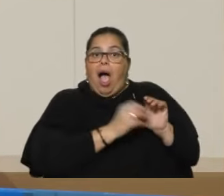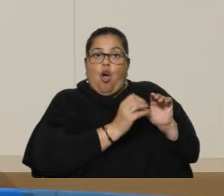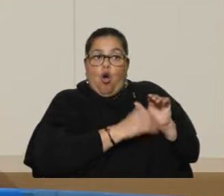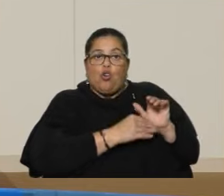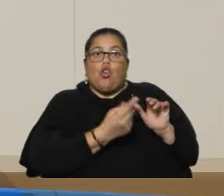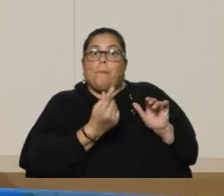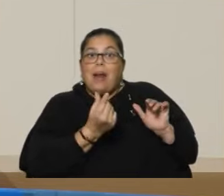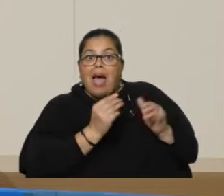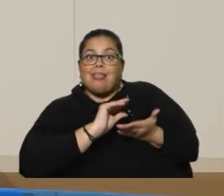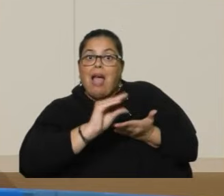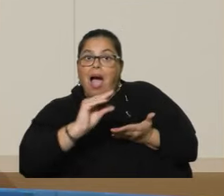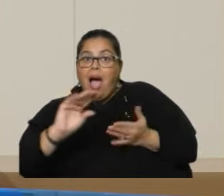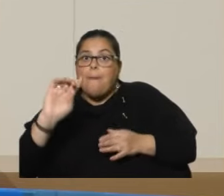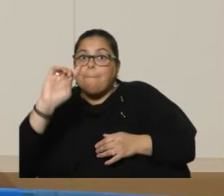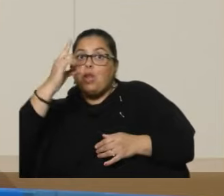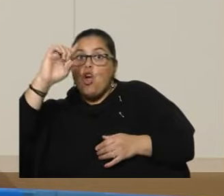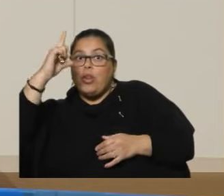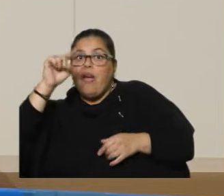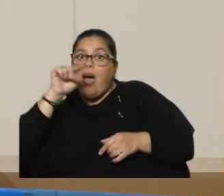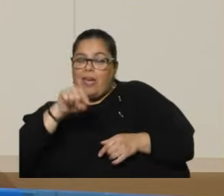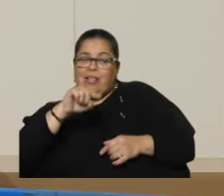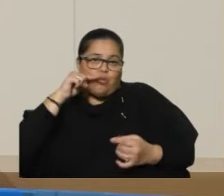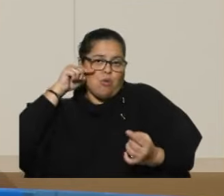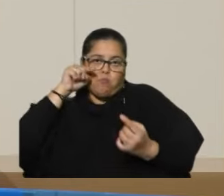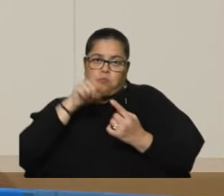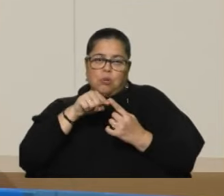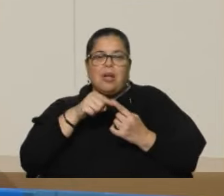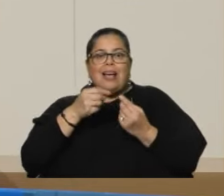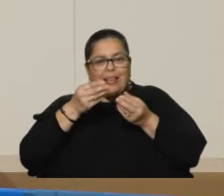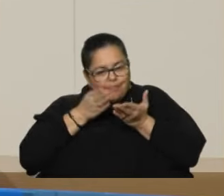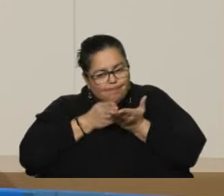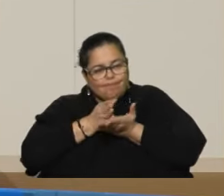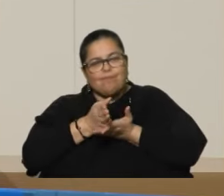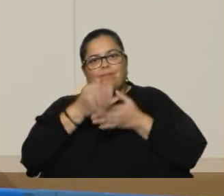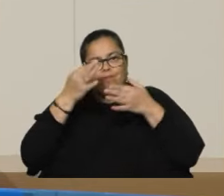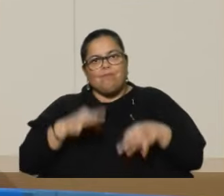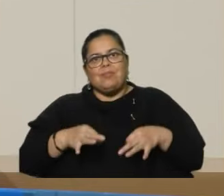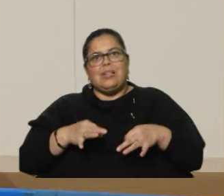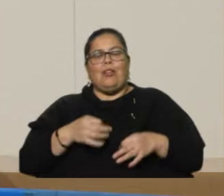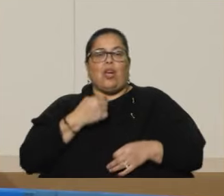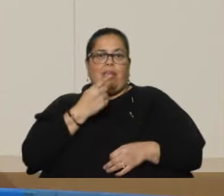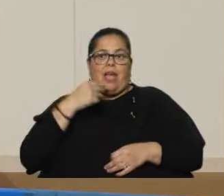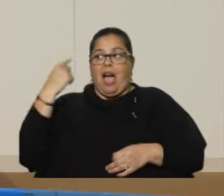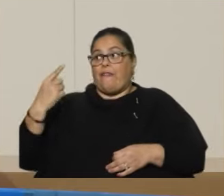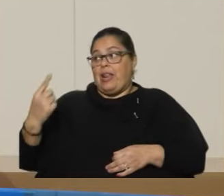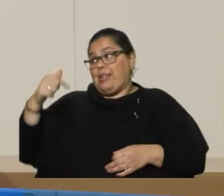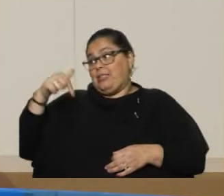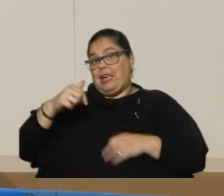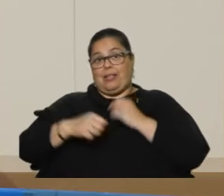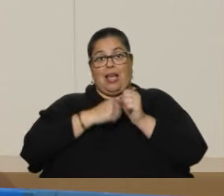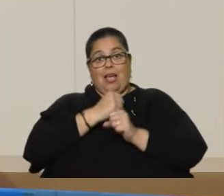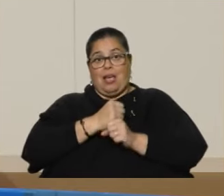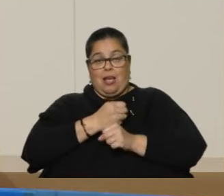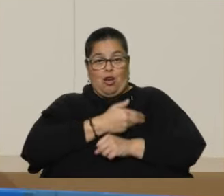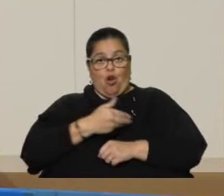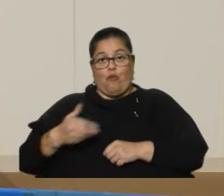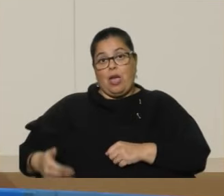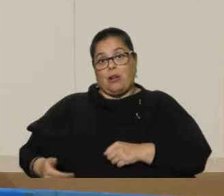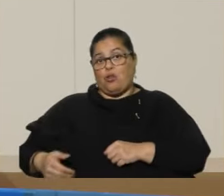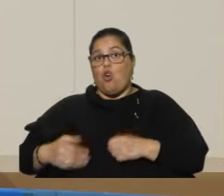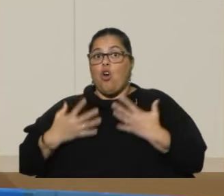que son los prioritarios, es el eje de una política económica correcta que fue, creo que, la lideró Azucena Arbeleche en este gobierno y es la línea